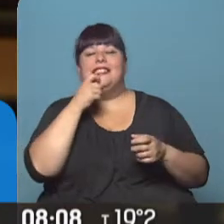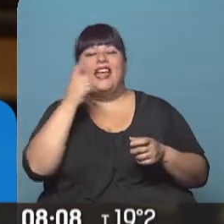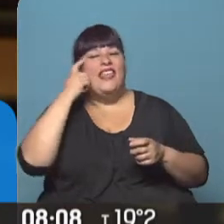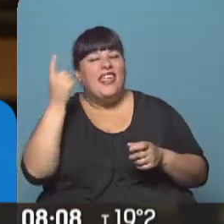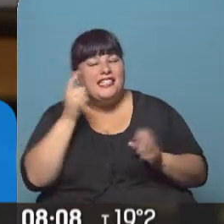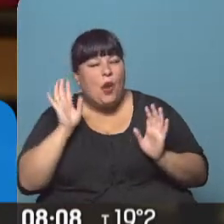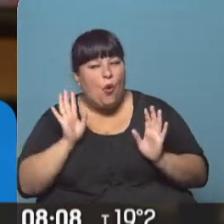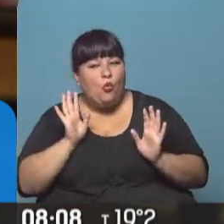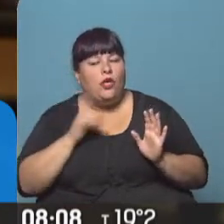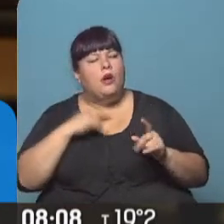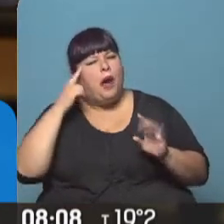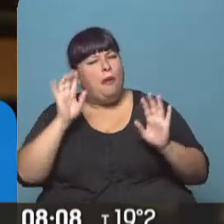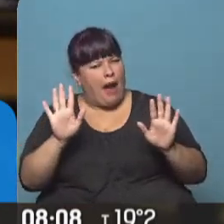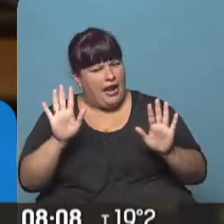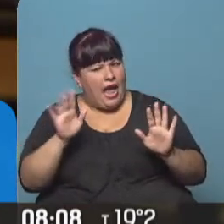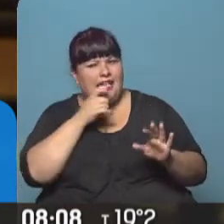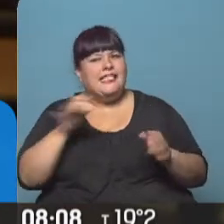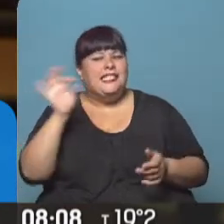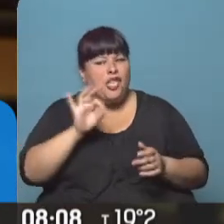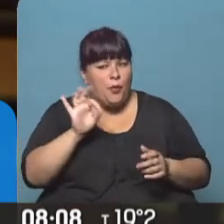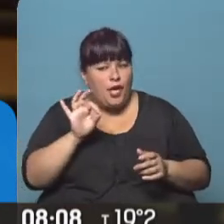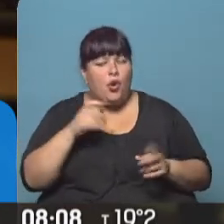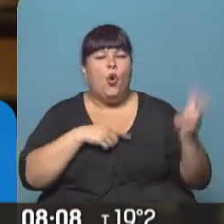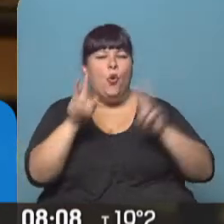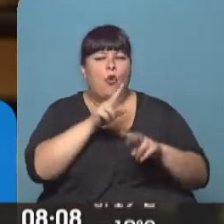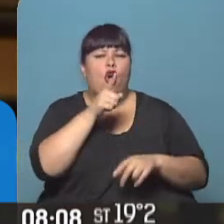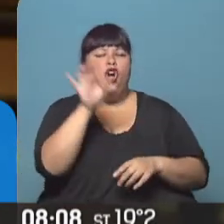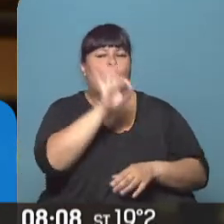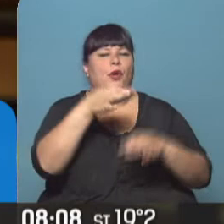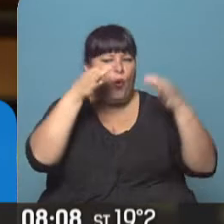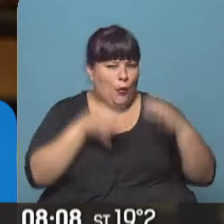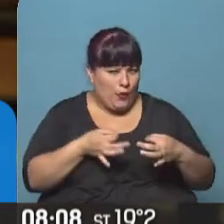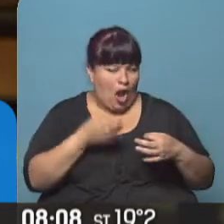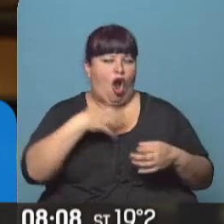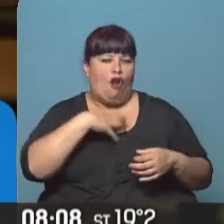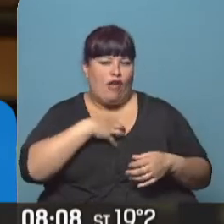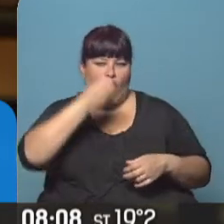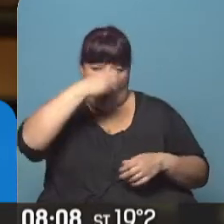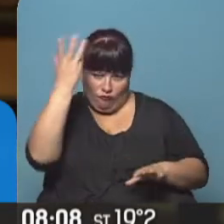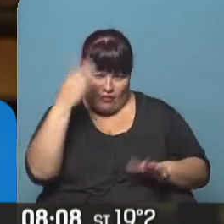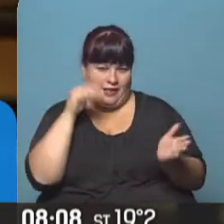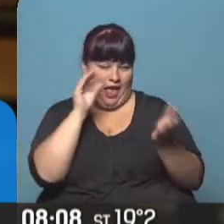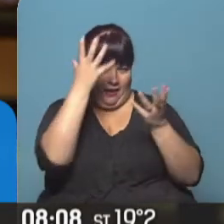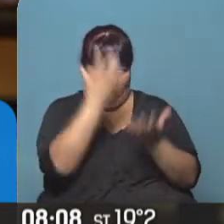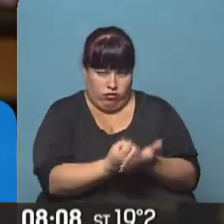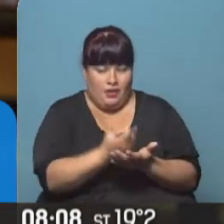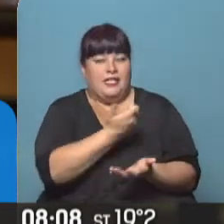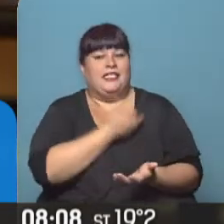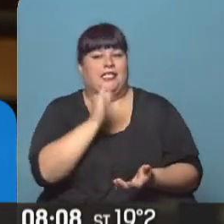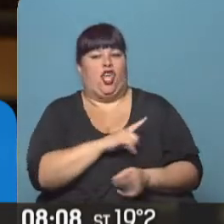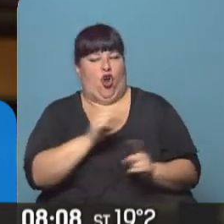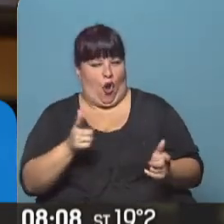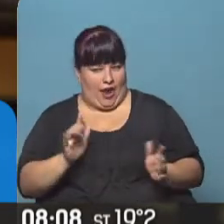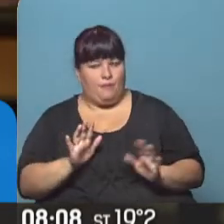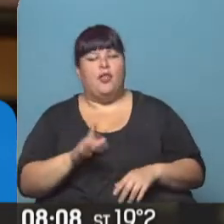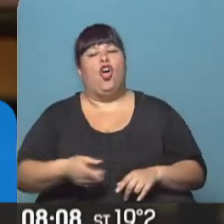10 segundos, decir, bueno, pará, si tengo un virus, voy a buscar un antivirus como la gente. Ahí está. Oficial, me lo voy a bajar y me va a decir si lo tengo o no lo